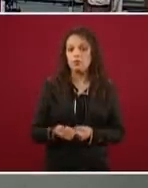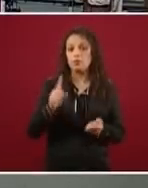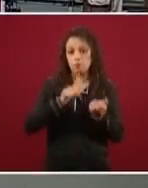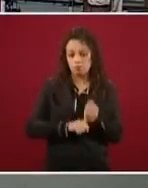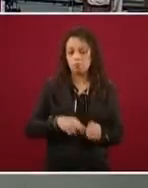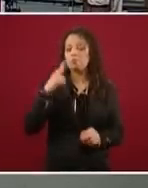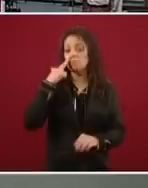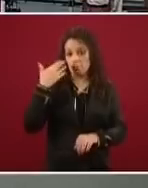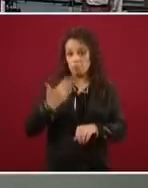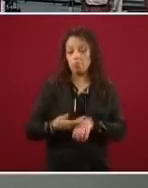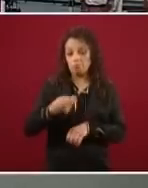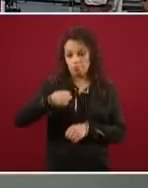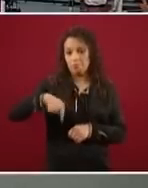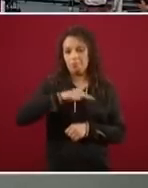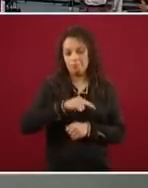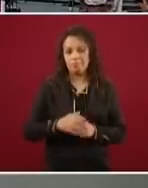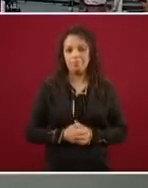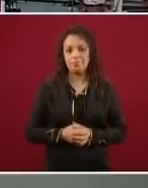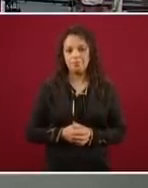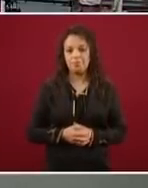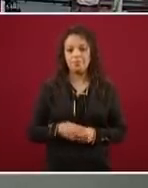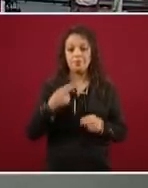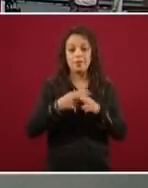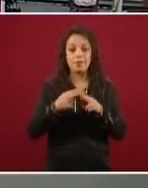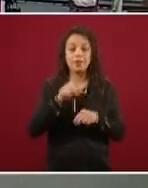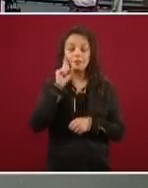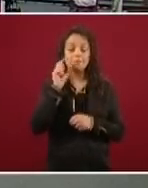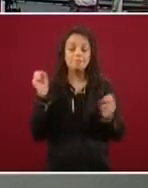muy bien nos vemos mañana